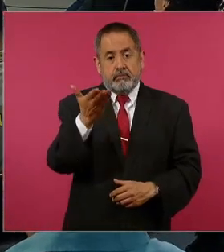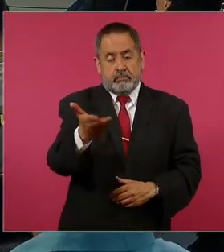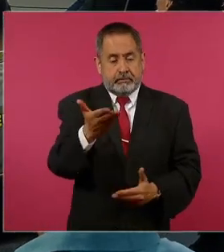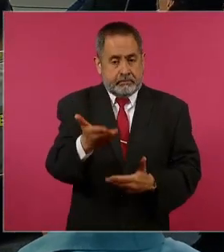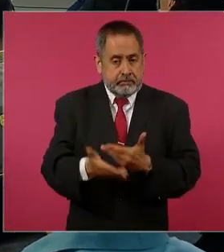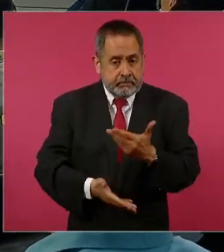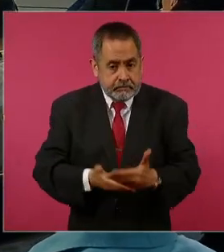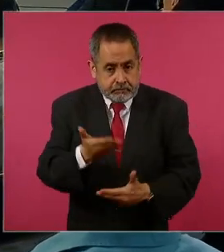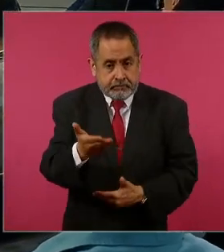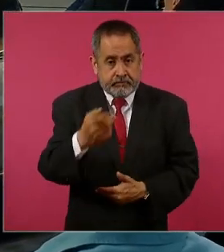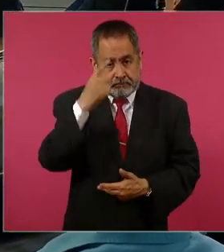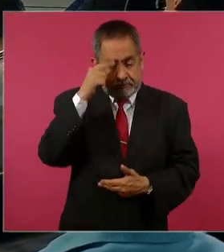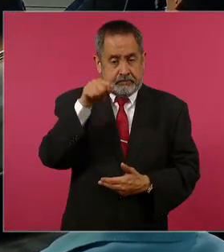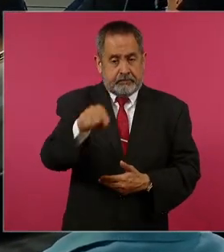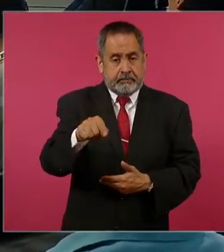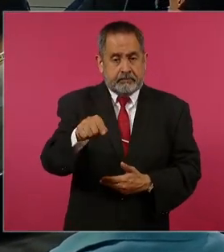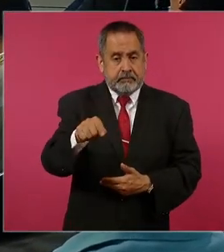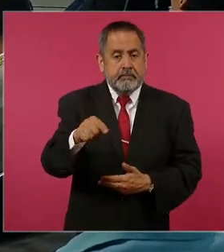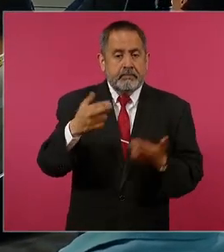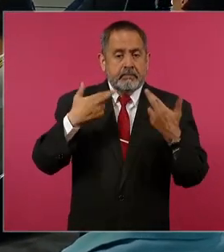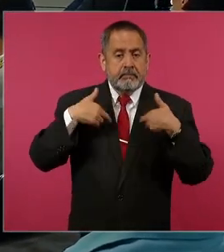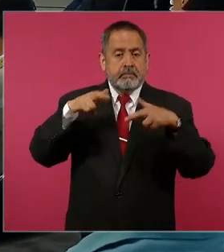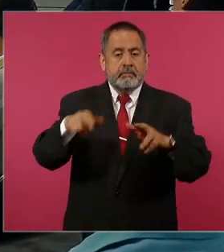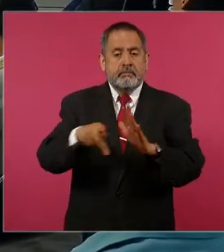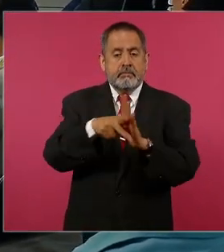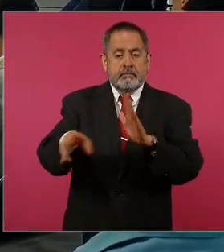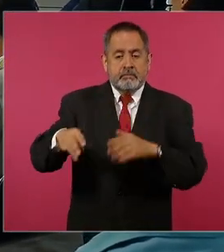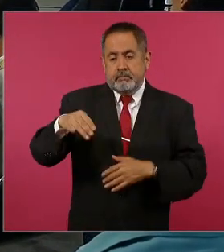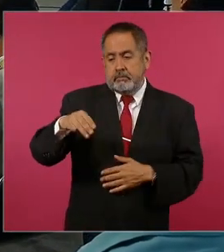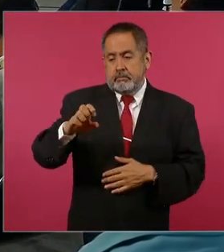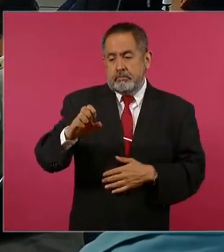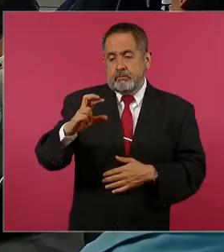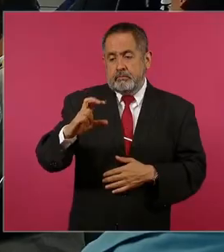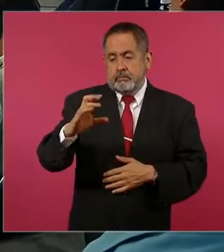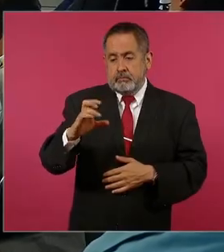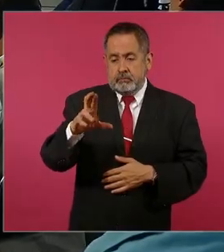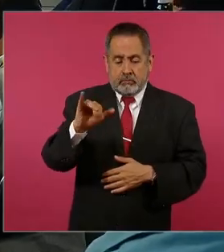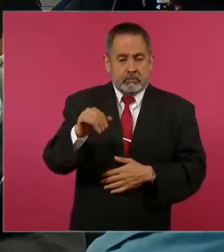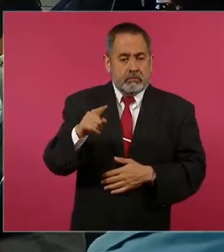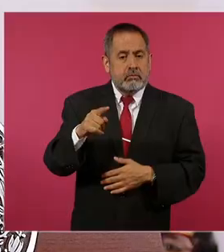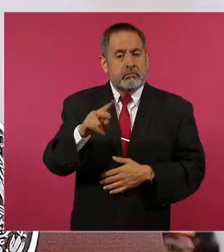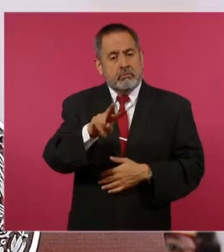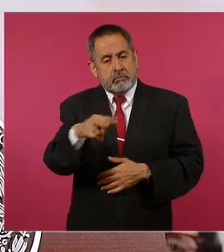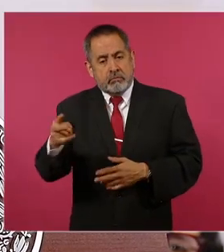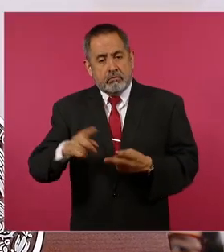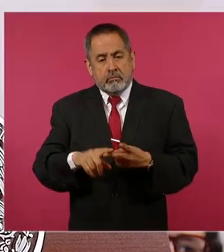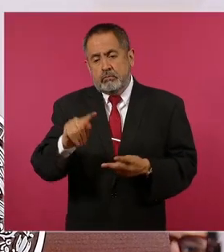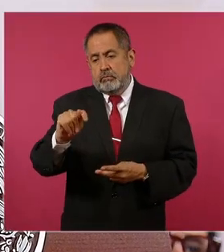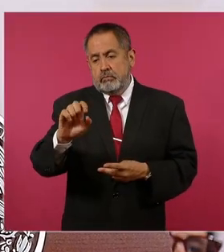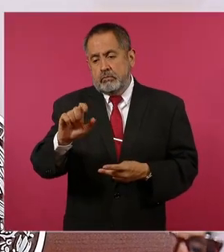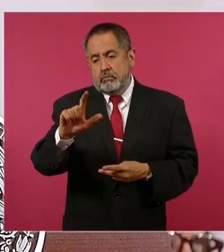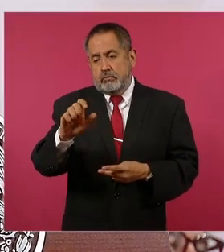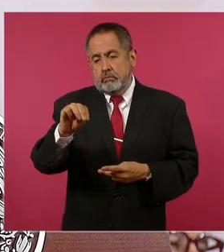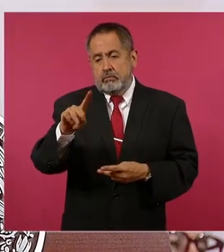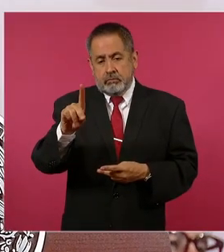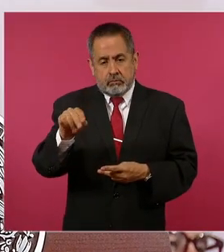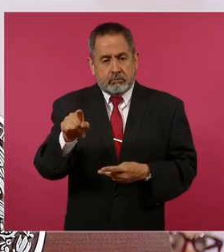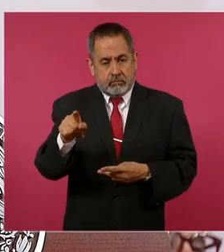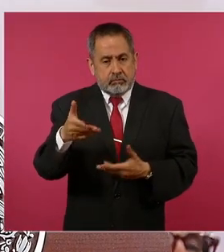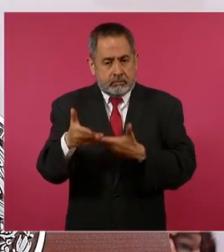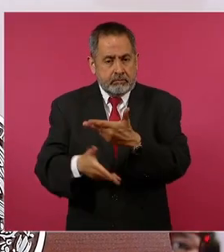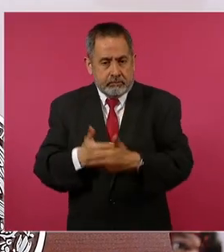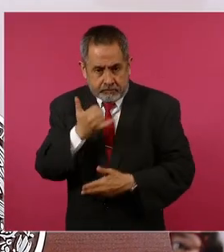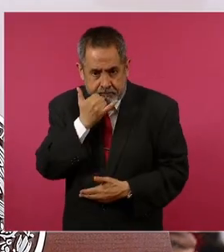disculpa al representante del periódico El Mercurio y al de Telemundo.